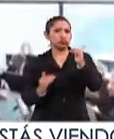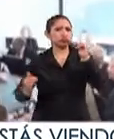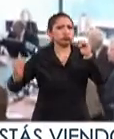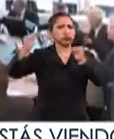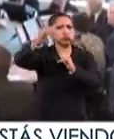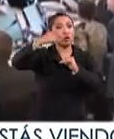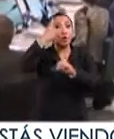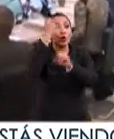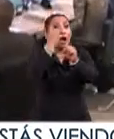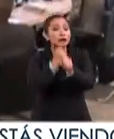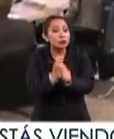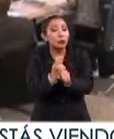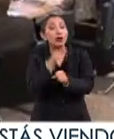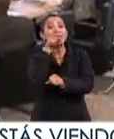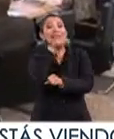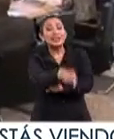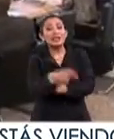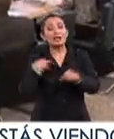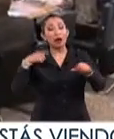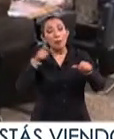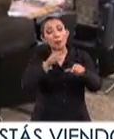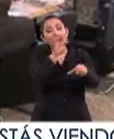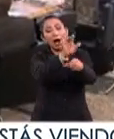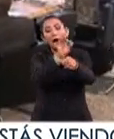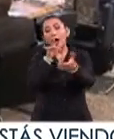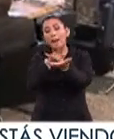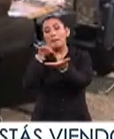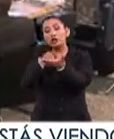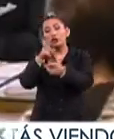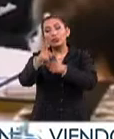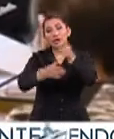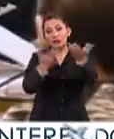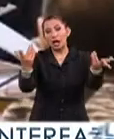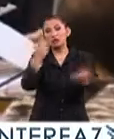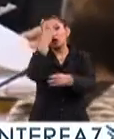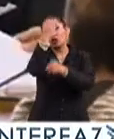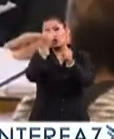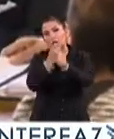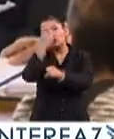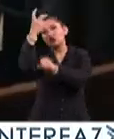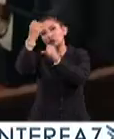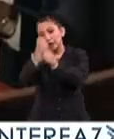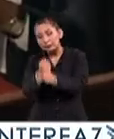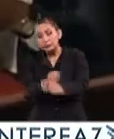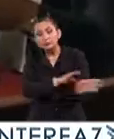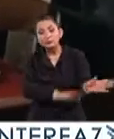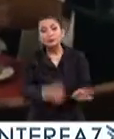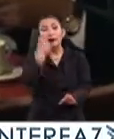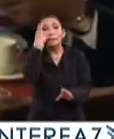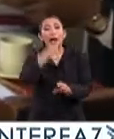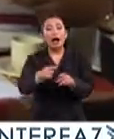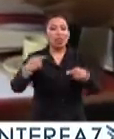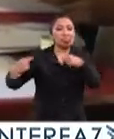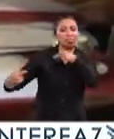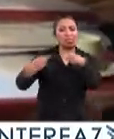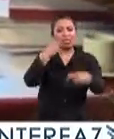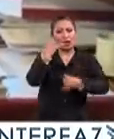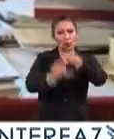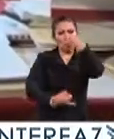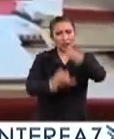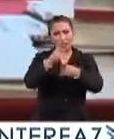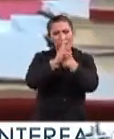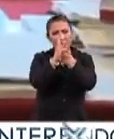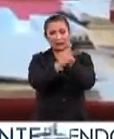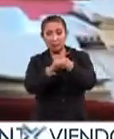Nivel, que es anual, y el Foro sobre Cooperación para el Desarrollo, que se realiza cada 2 años. Para resolver las controversias jurídicas